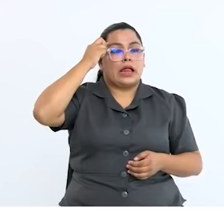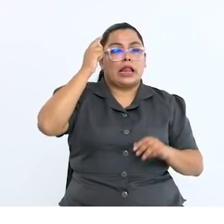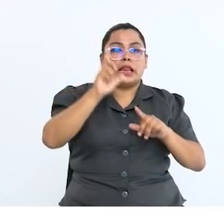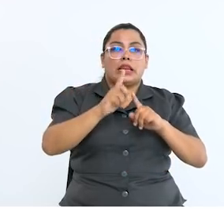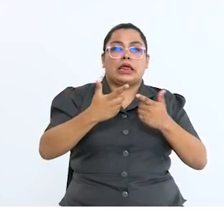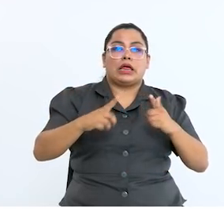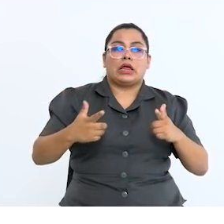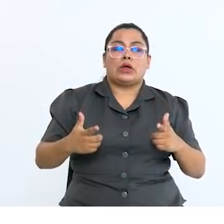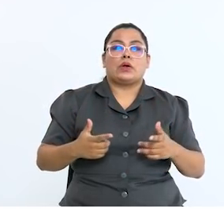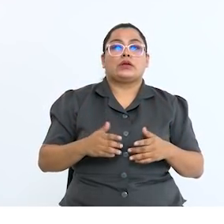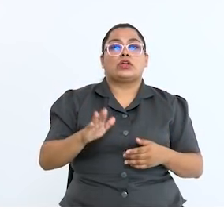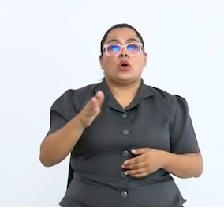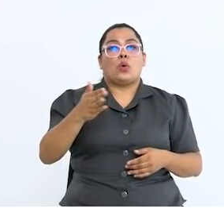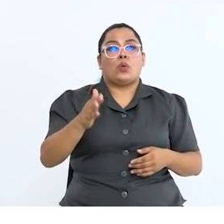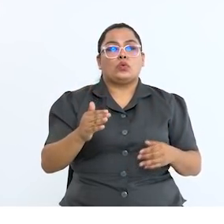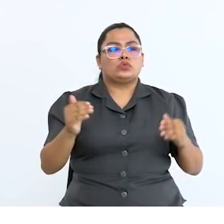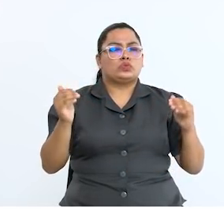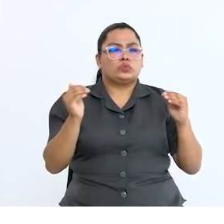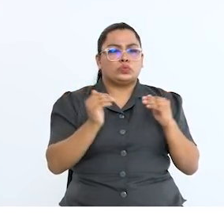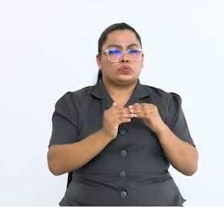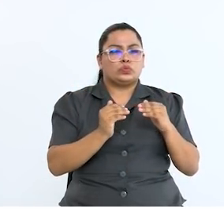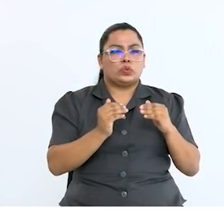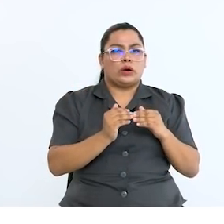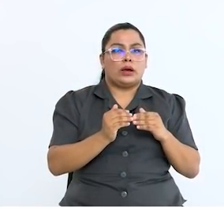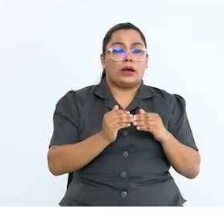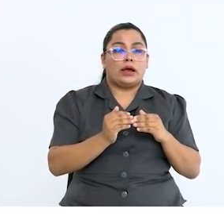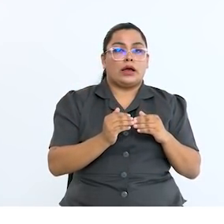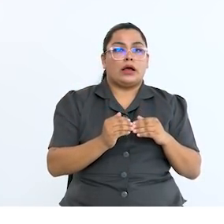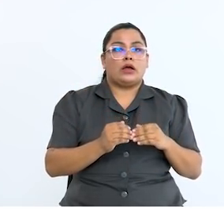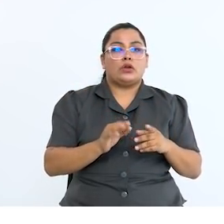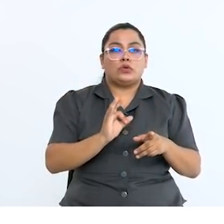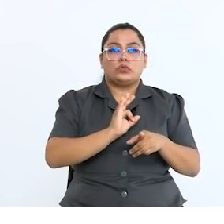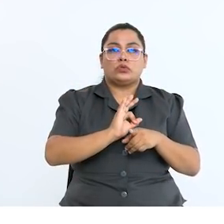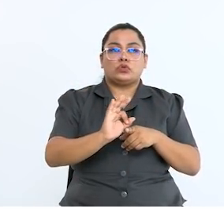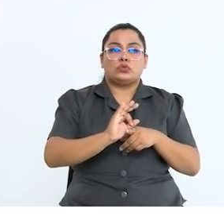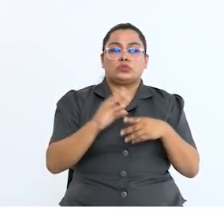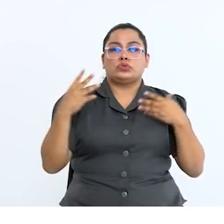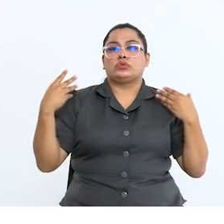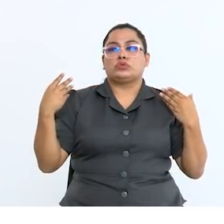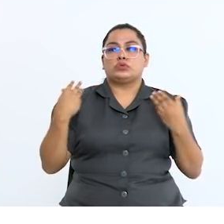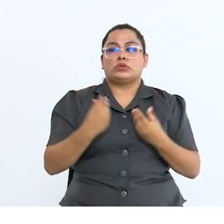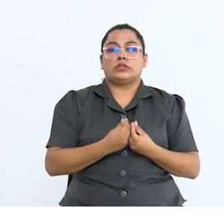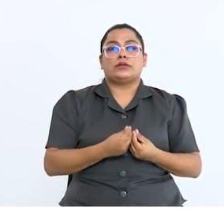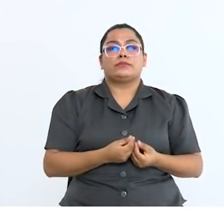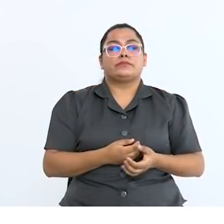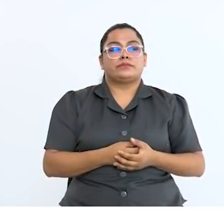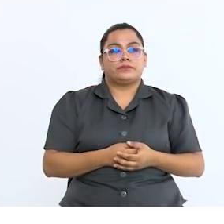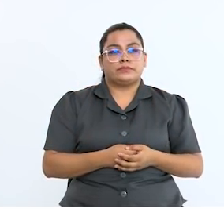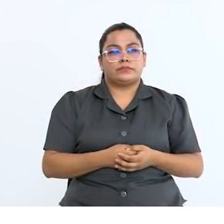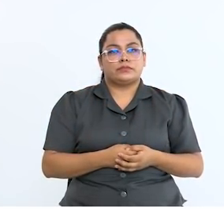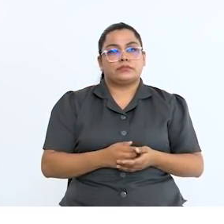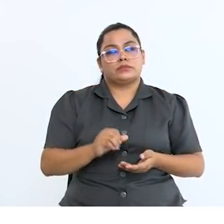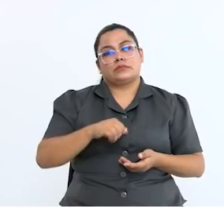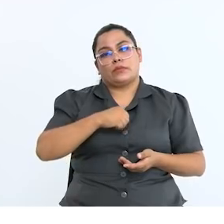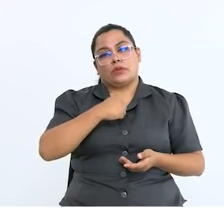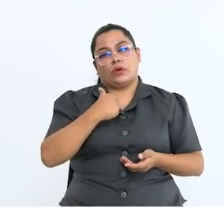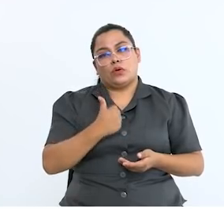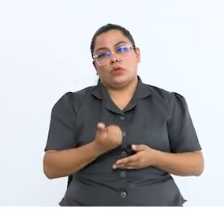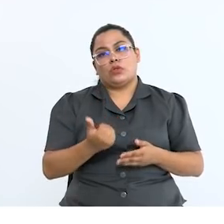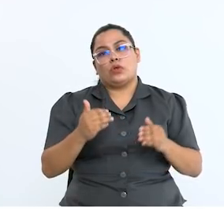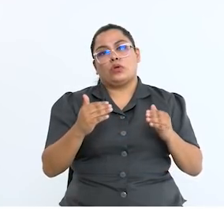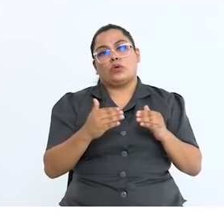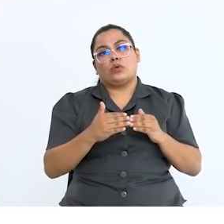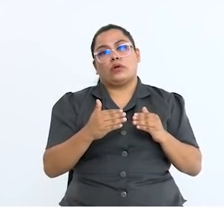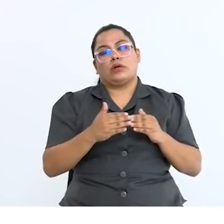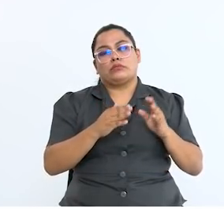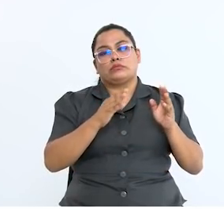reflexionan sobre la lengua en uso, en tanto que ésta tiene una función social. Por otro